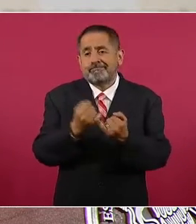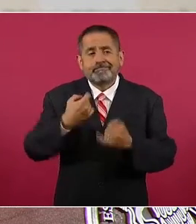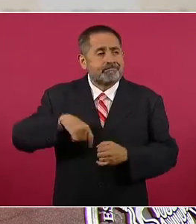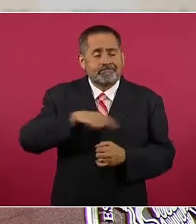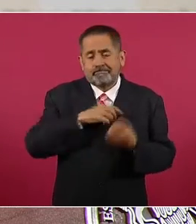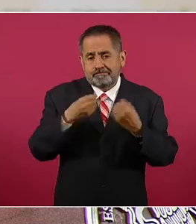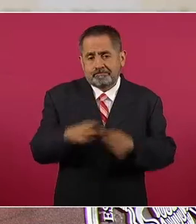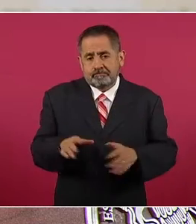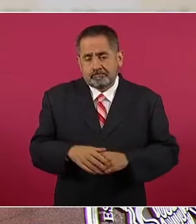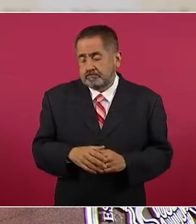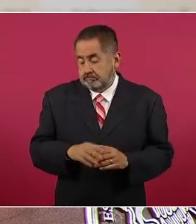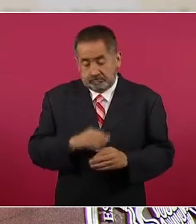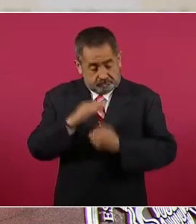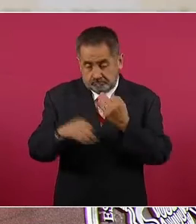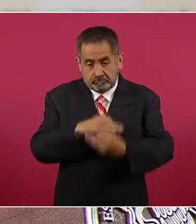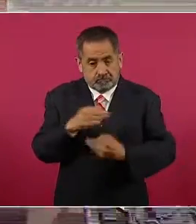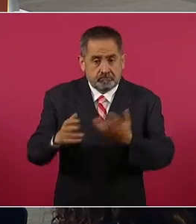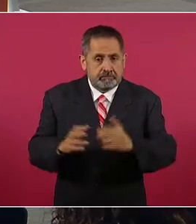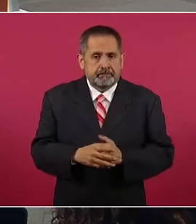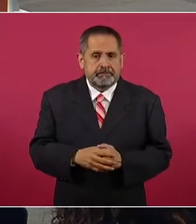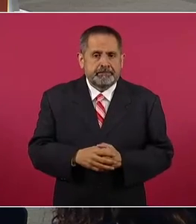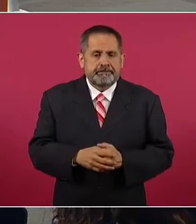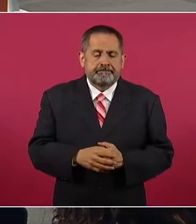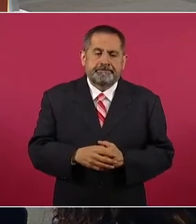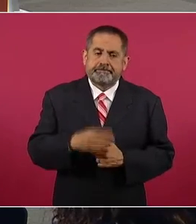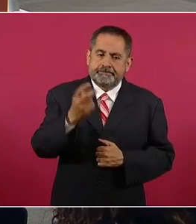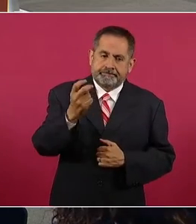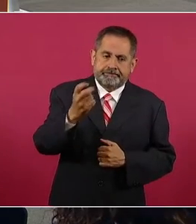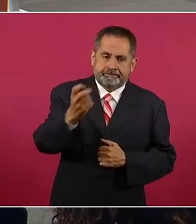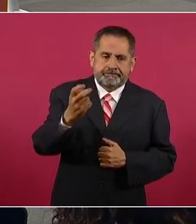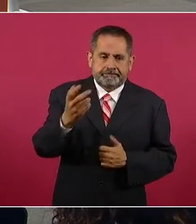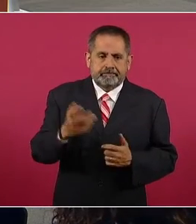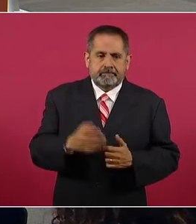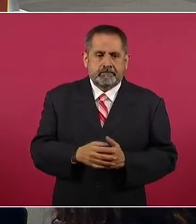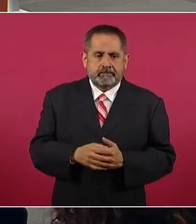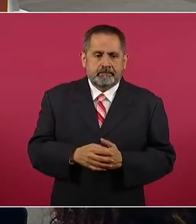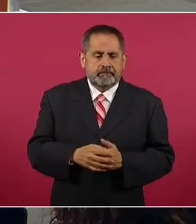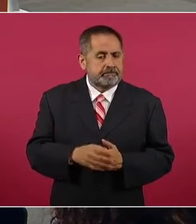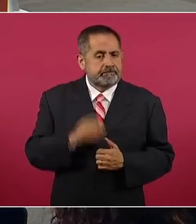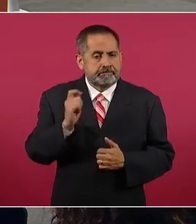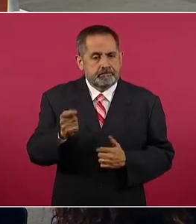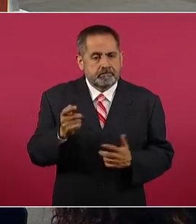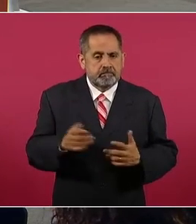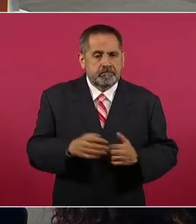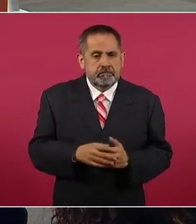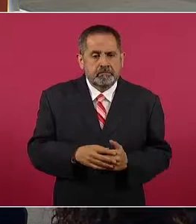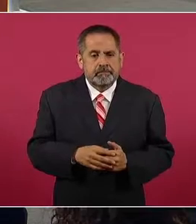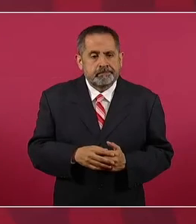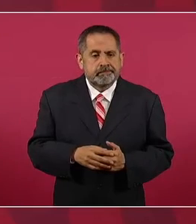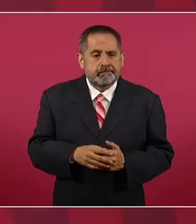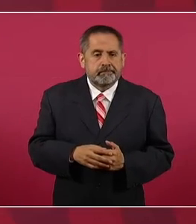a todos. Por eso hay que